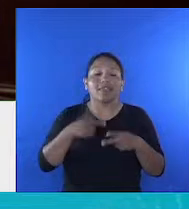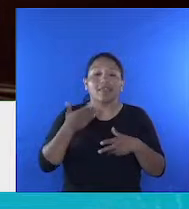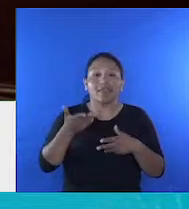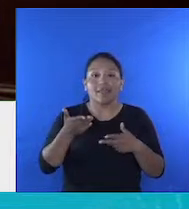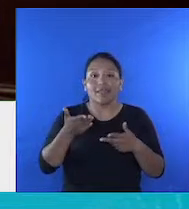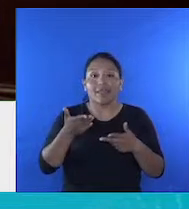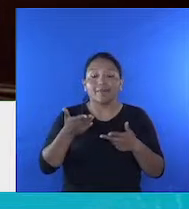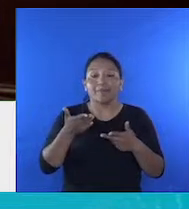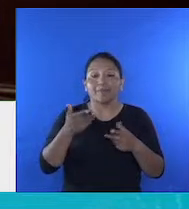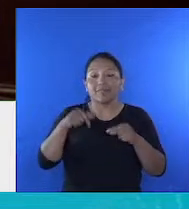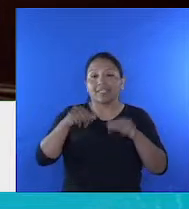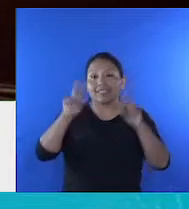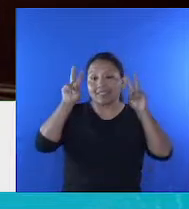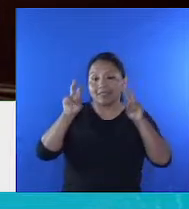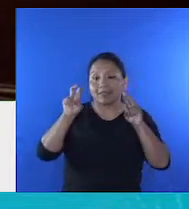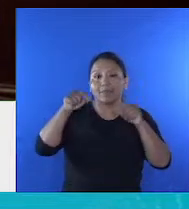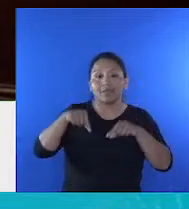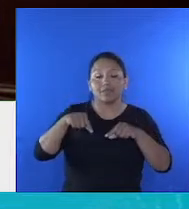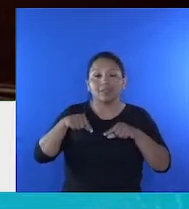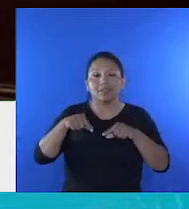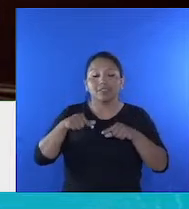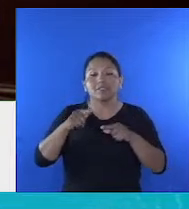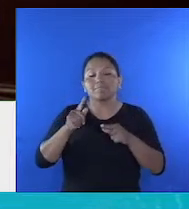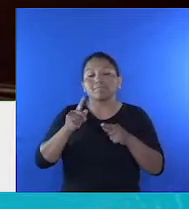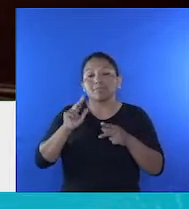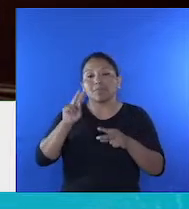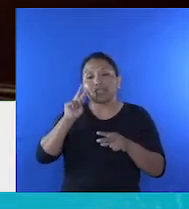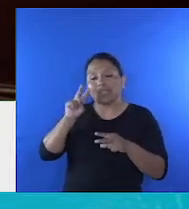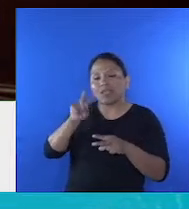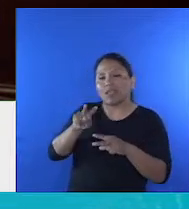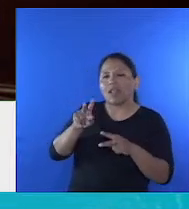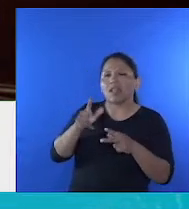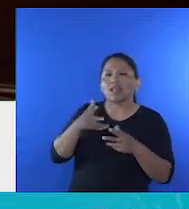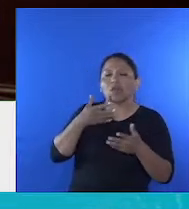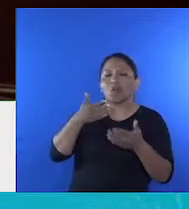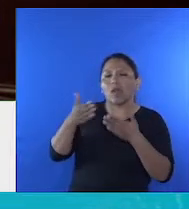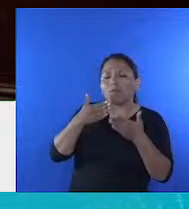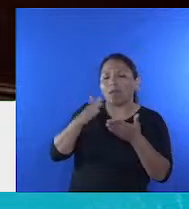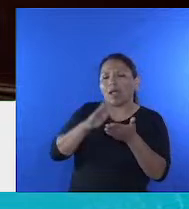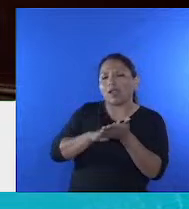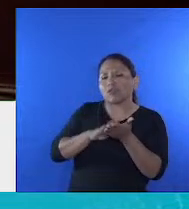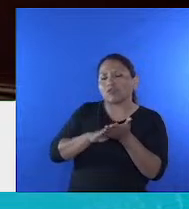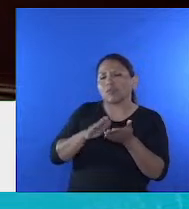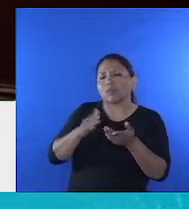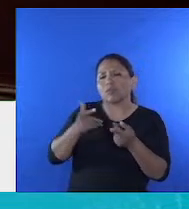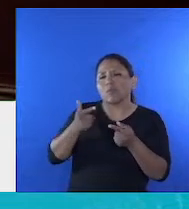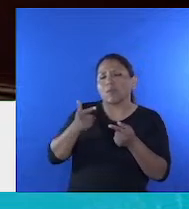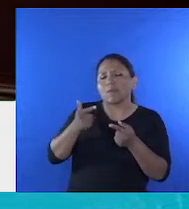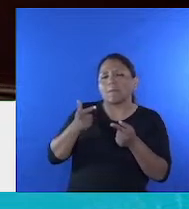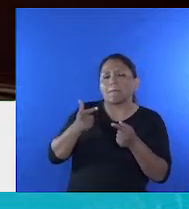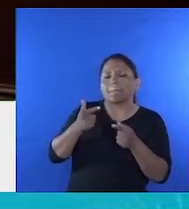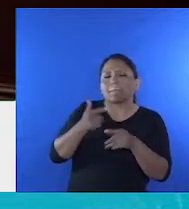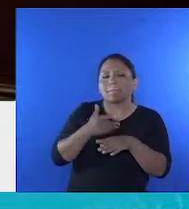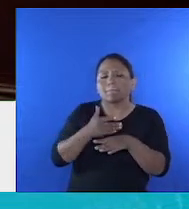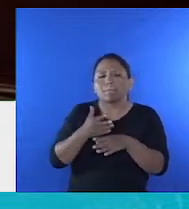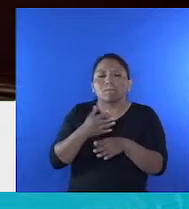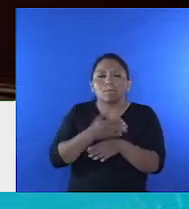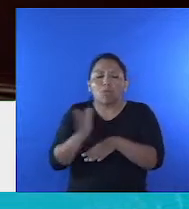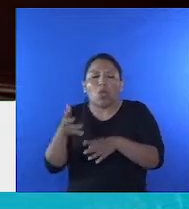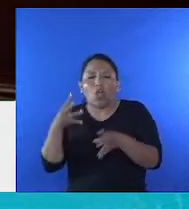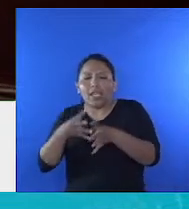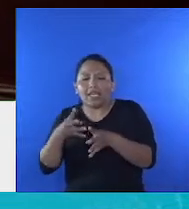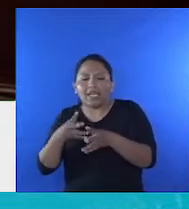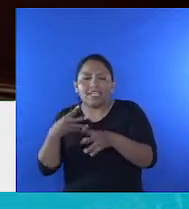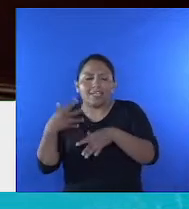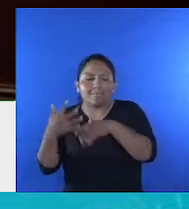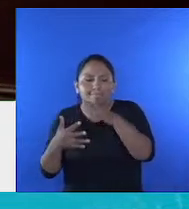elijo abordar este tema es salir un poco del efeméride, porque el proceso de desmalvinización posguerra fue tan grande